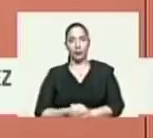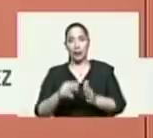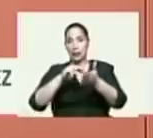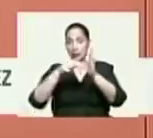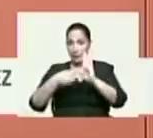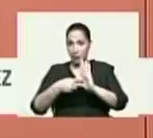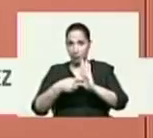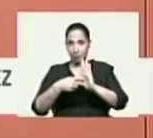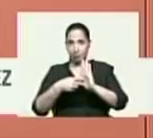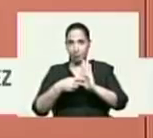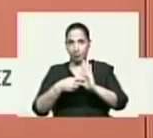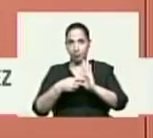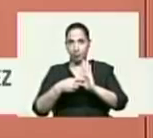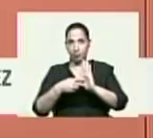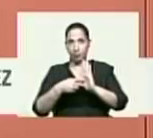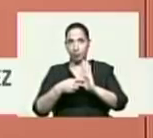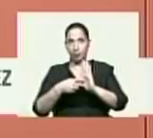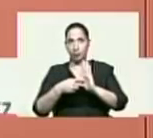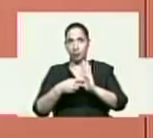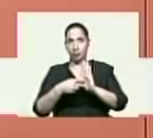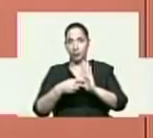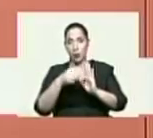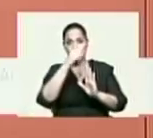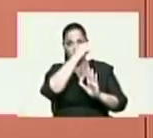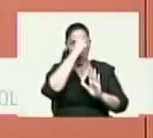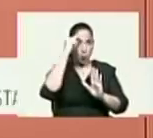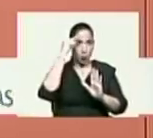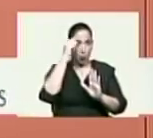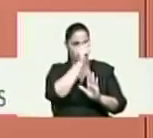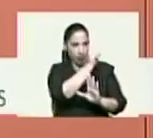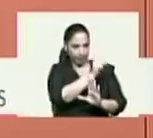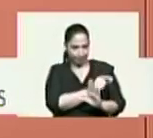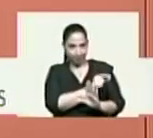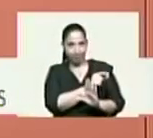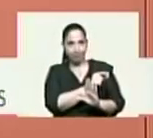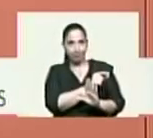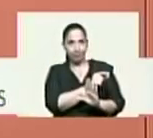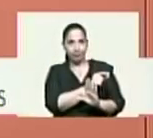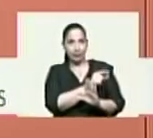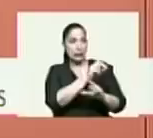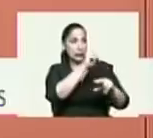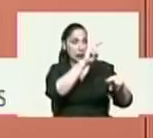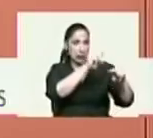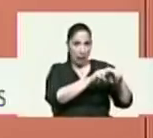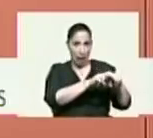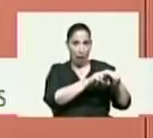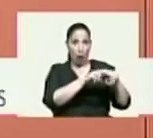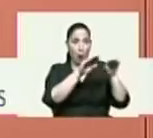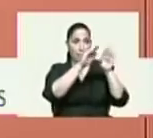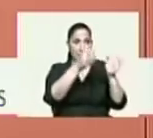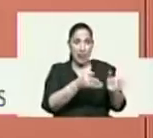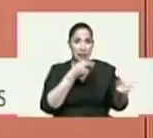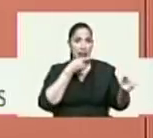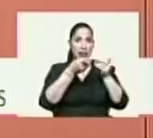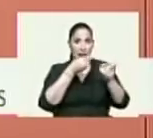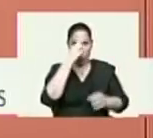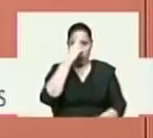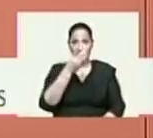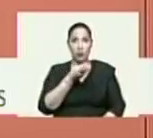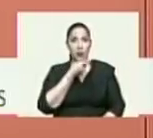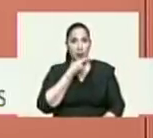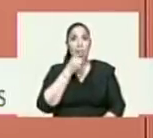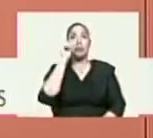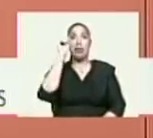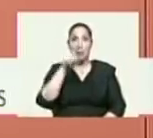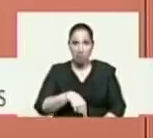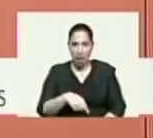decir que mientras Julio Borges estaba sentado en la mesa de diálogo en República Dominicana,